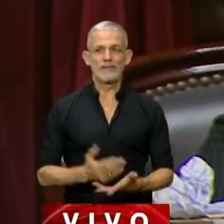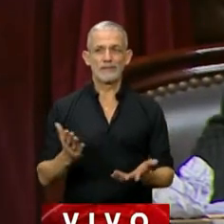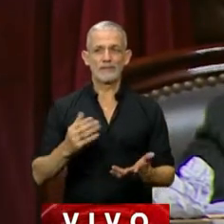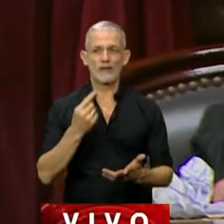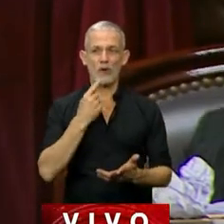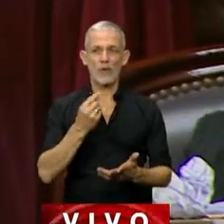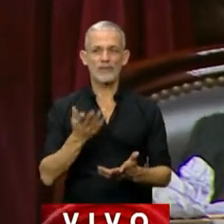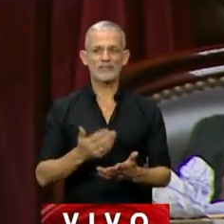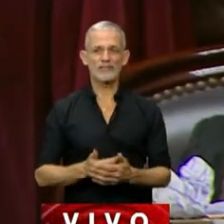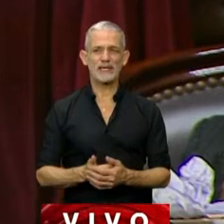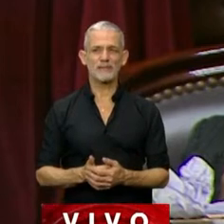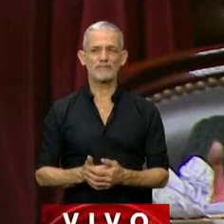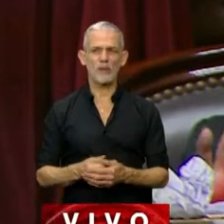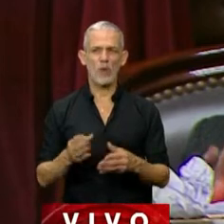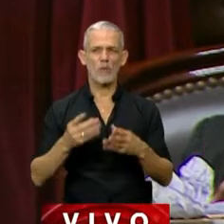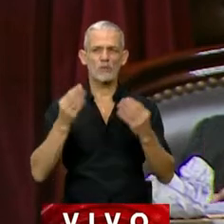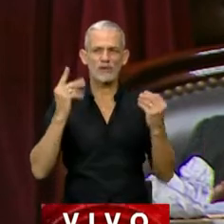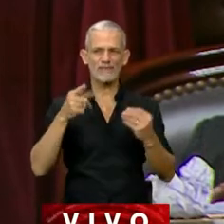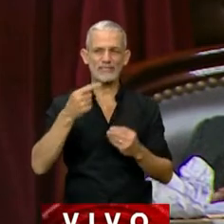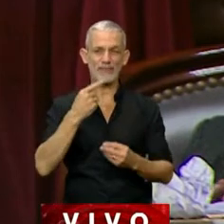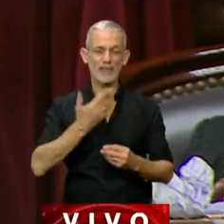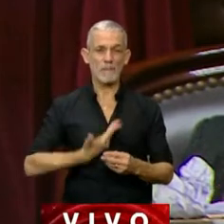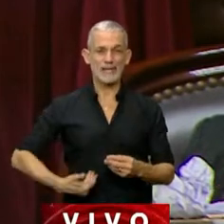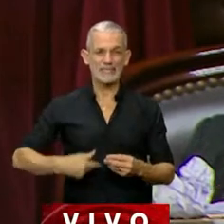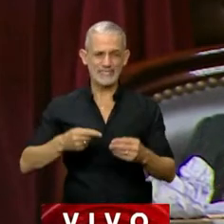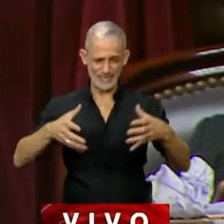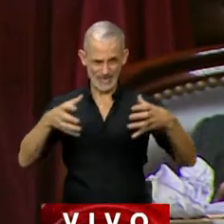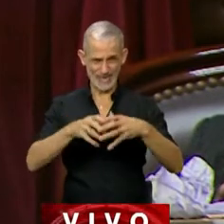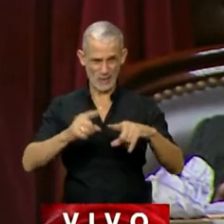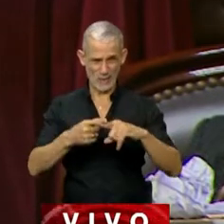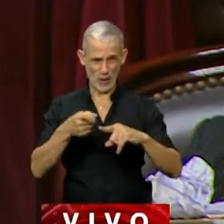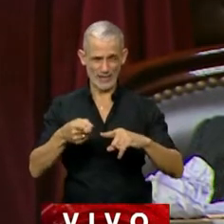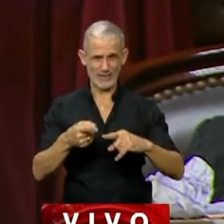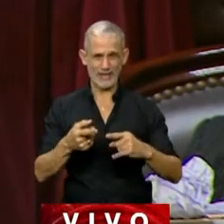Como dice muchas veces nuestro presidente Bloque,